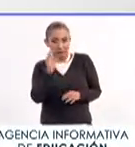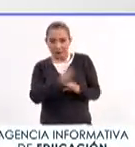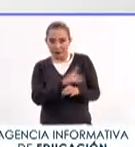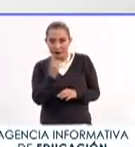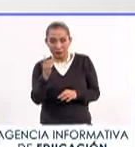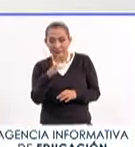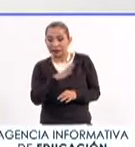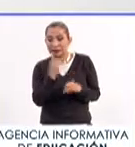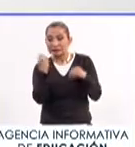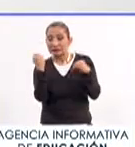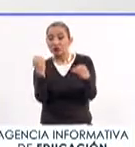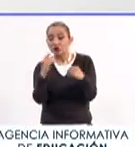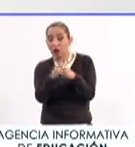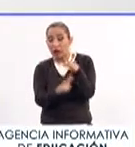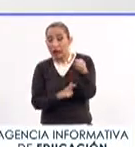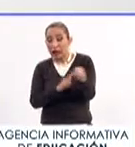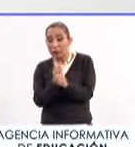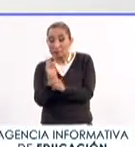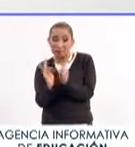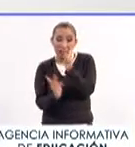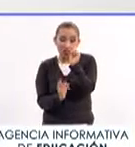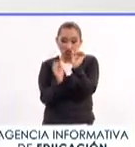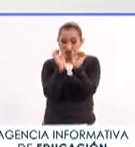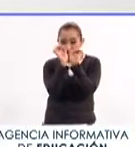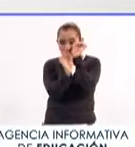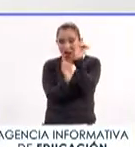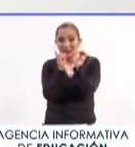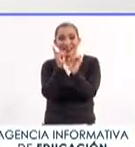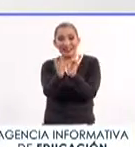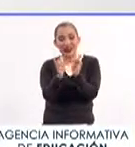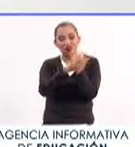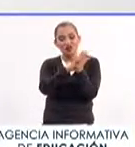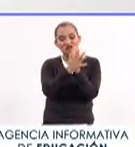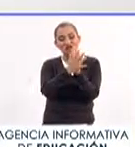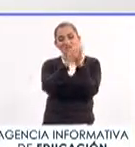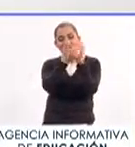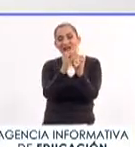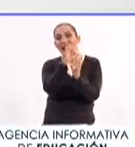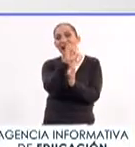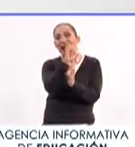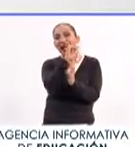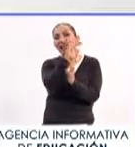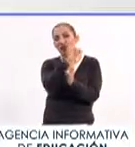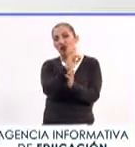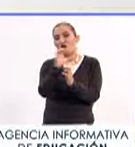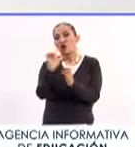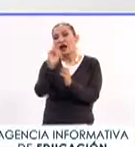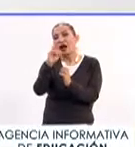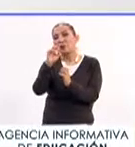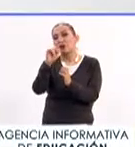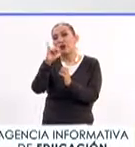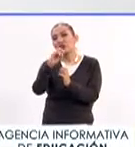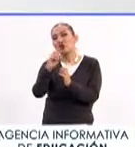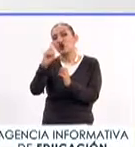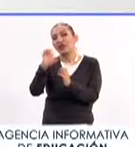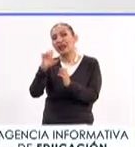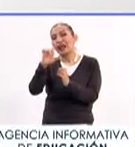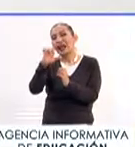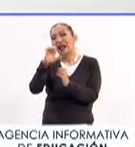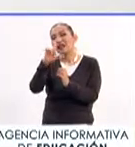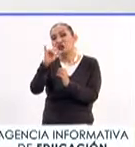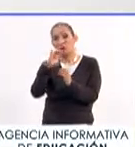que hay muchos organismos que decimos calcificadores, que producen carbonato de calcio, como por ejemplo